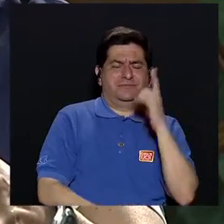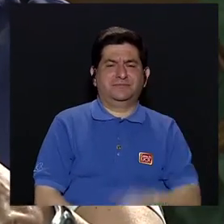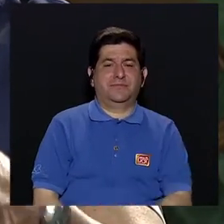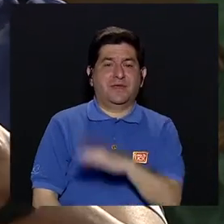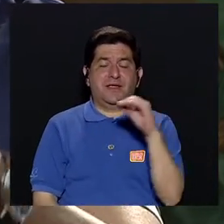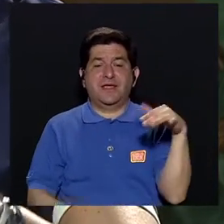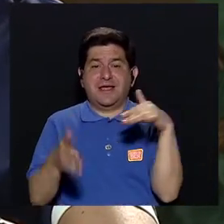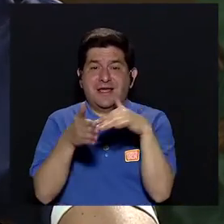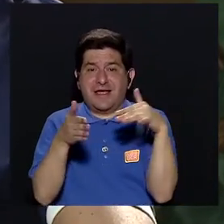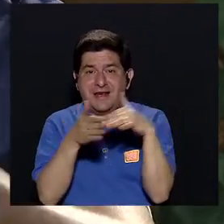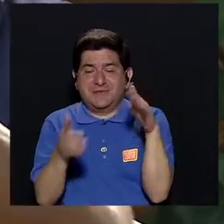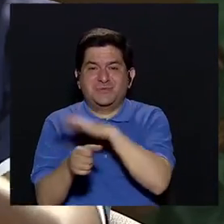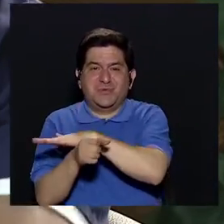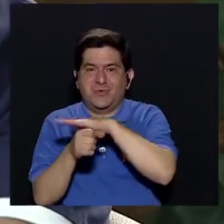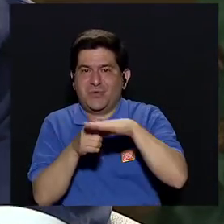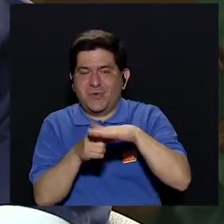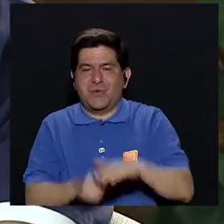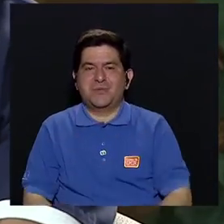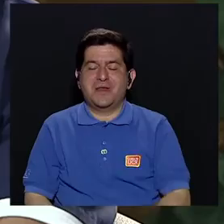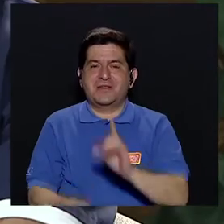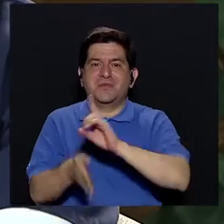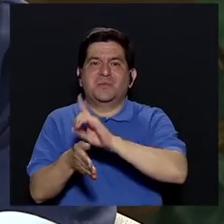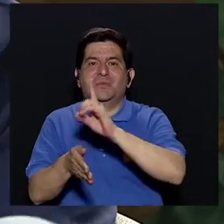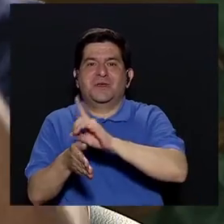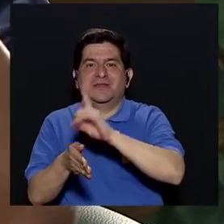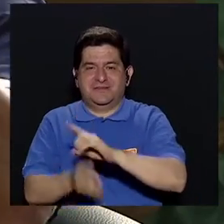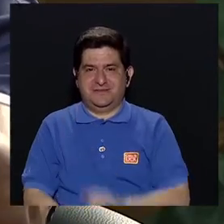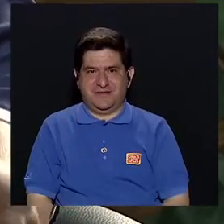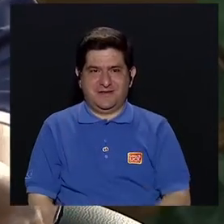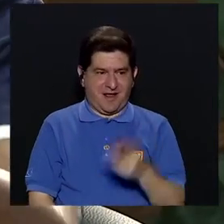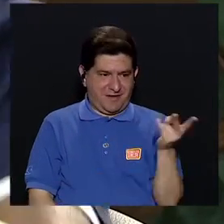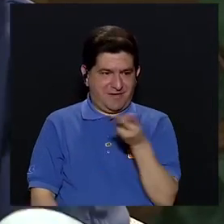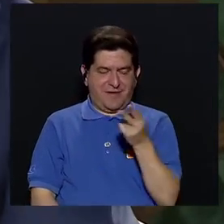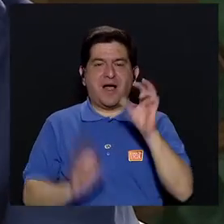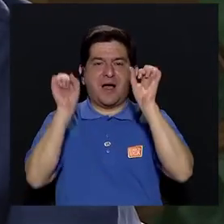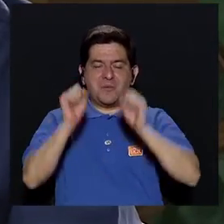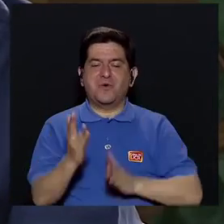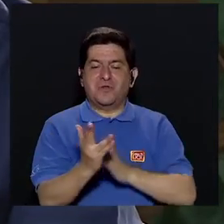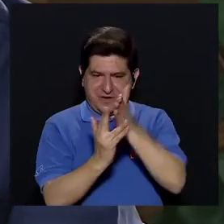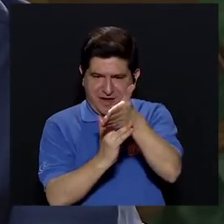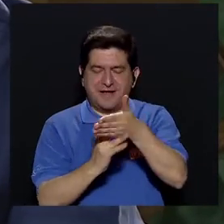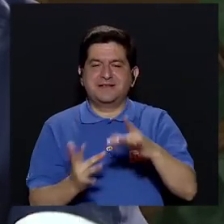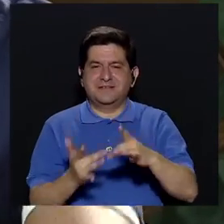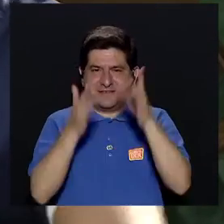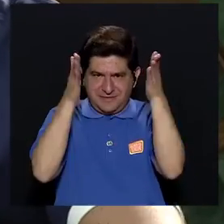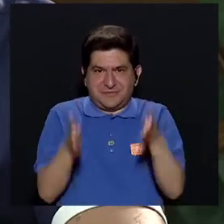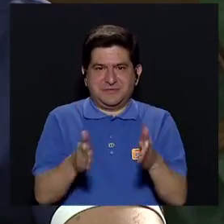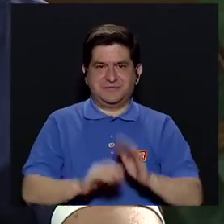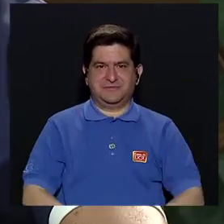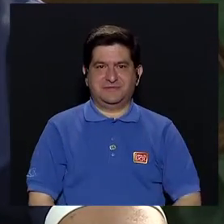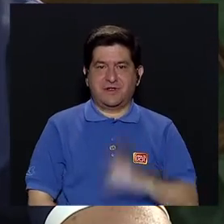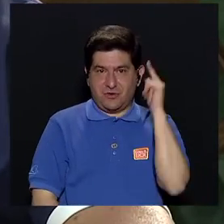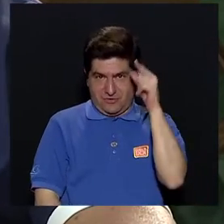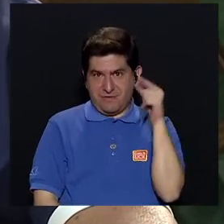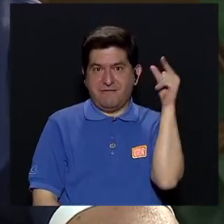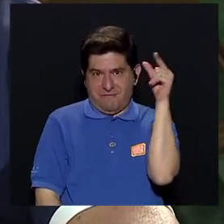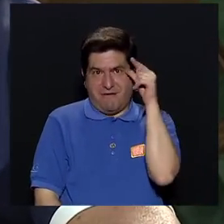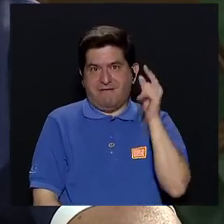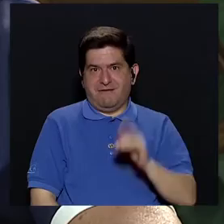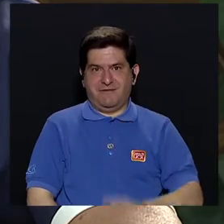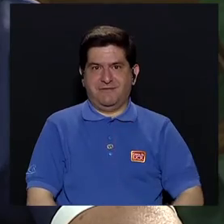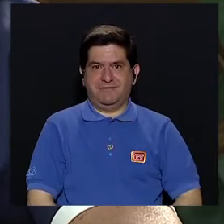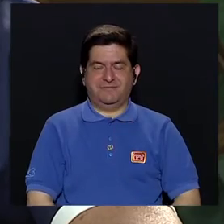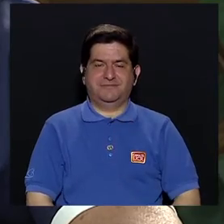odontología y hay que tener el estudio completo de medicina para poder optar por la especialidad. Y eso obviamente pues